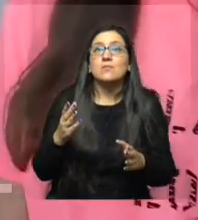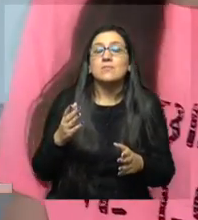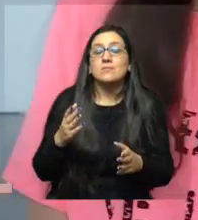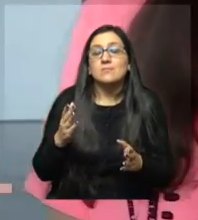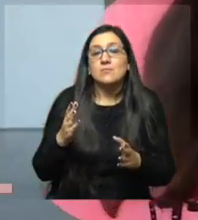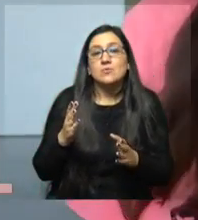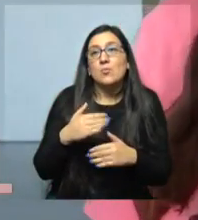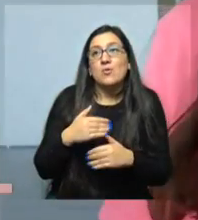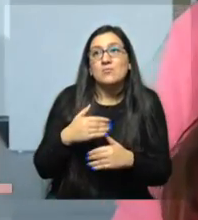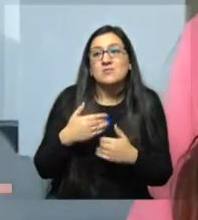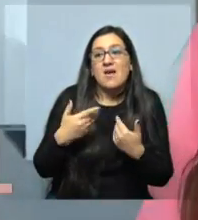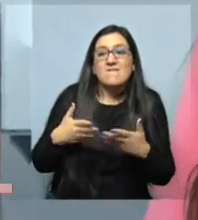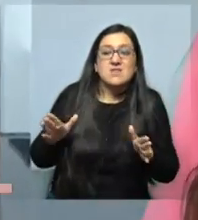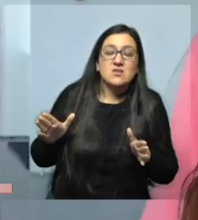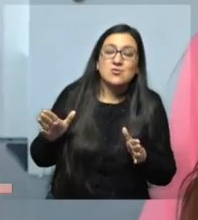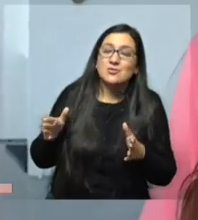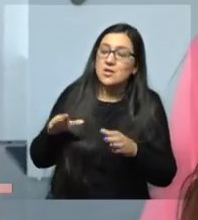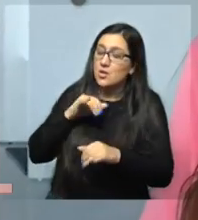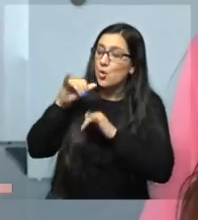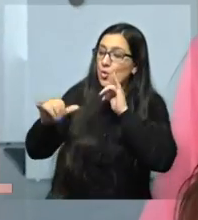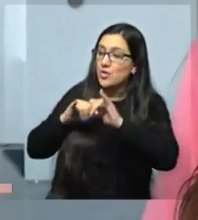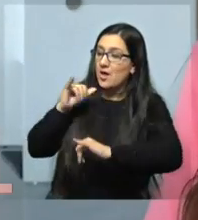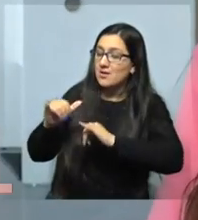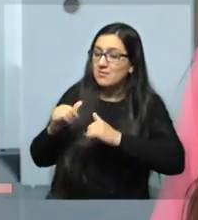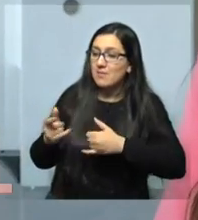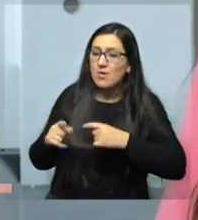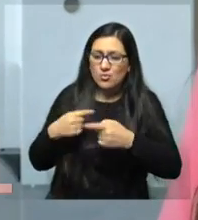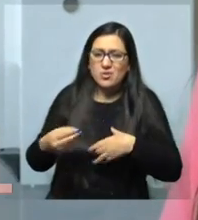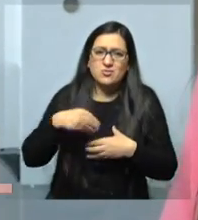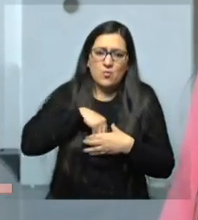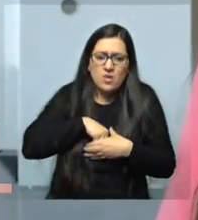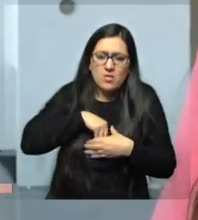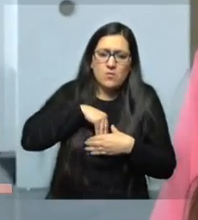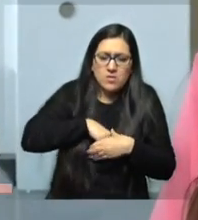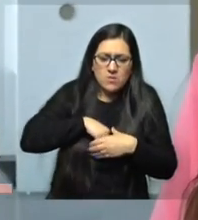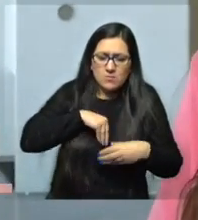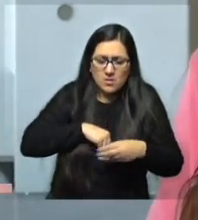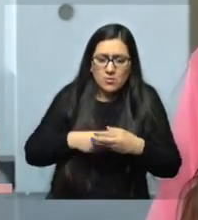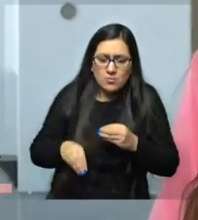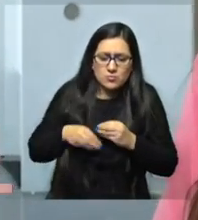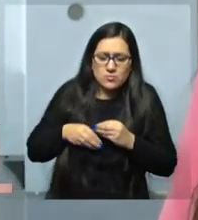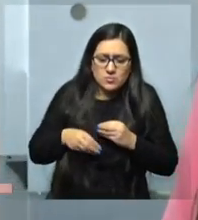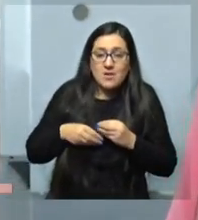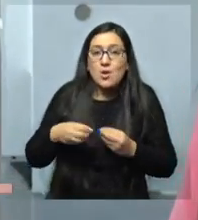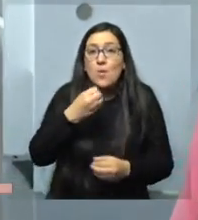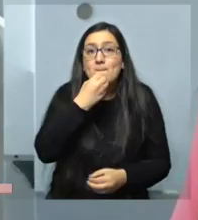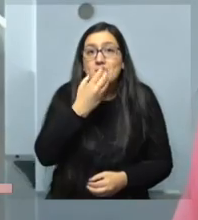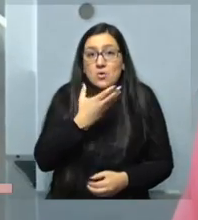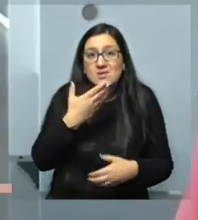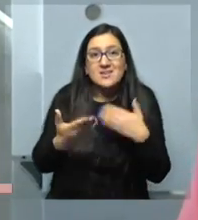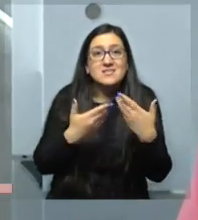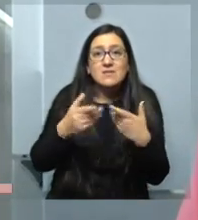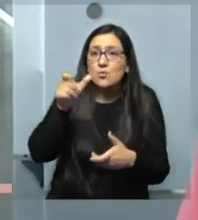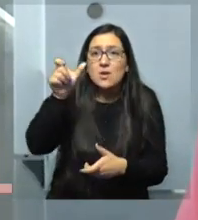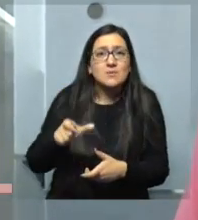seguir con eso adentro que debemos de sacarnos, y que, bueno, es la mejor solución. Hablar con alguien de confianza, las remeras dicen, y fue